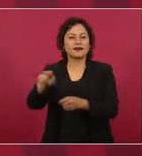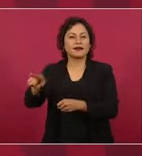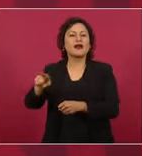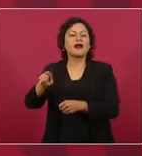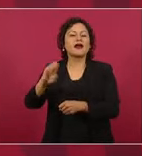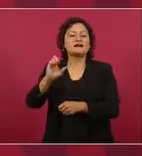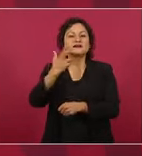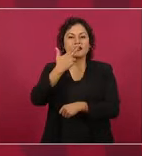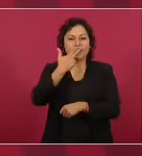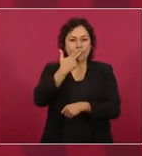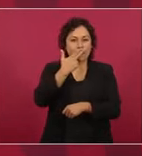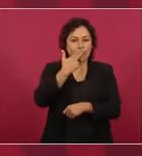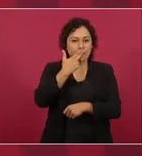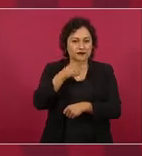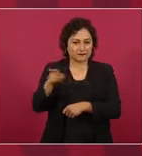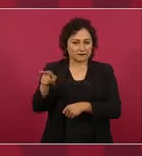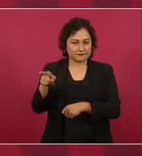en tu estado.